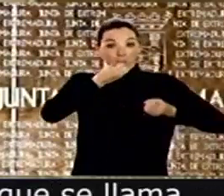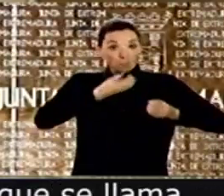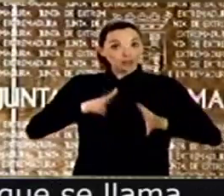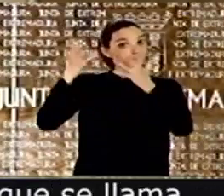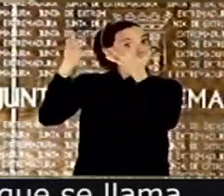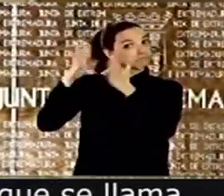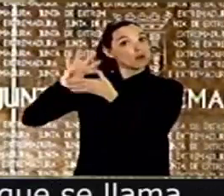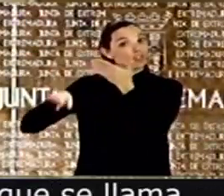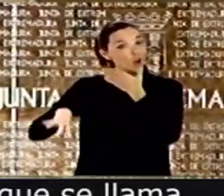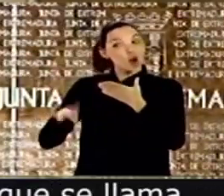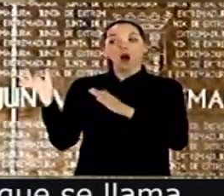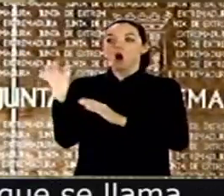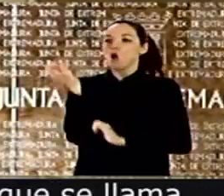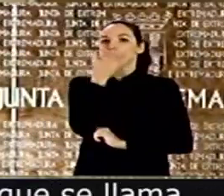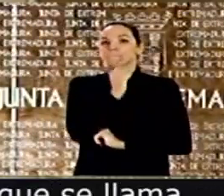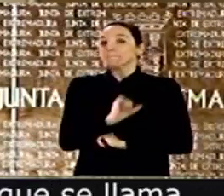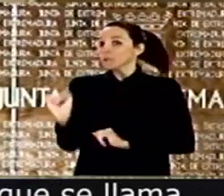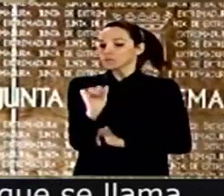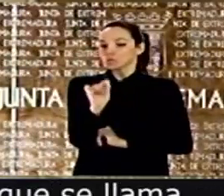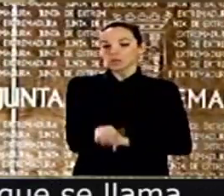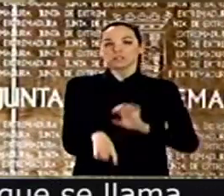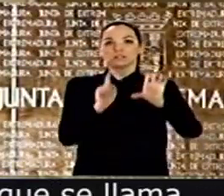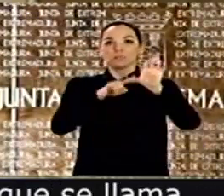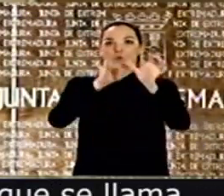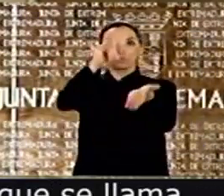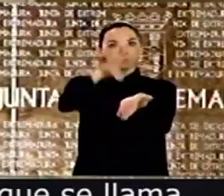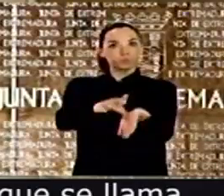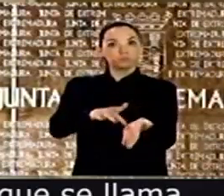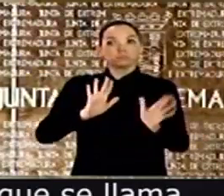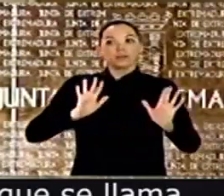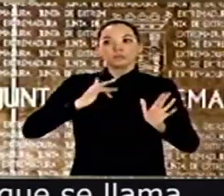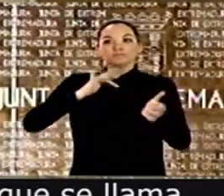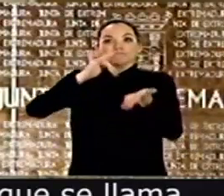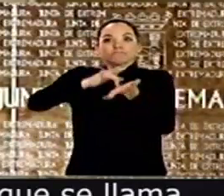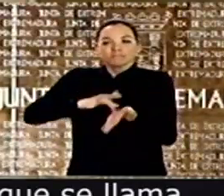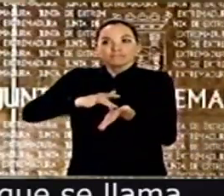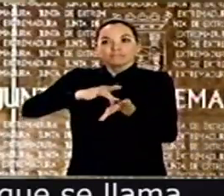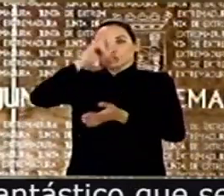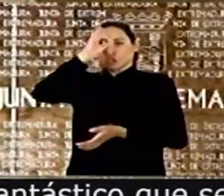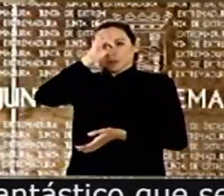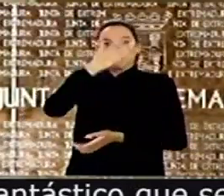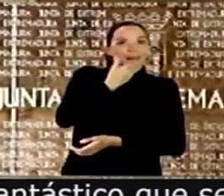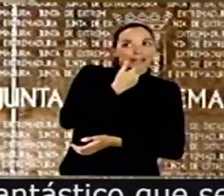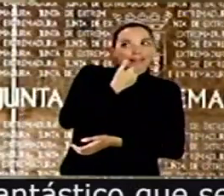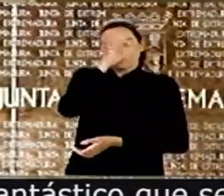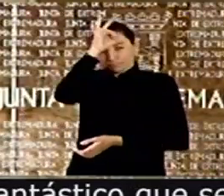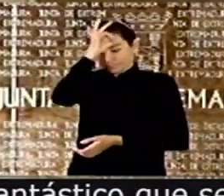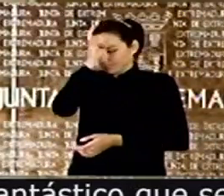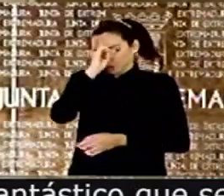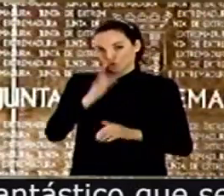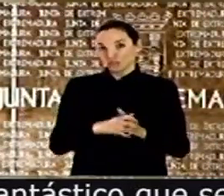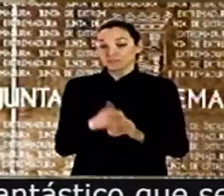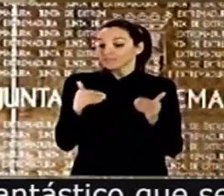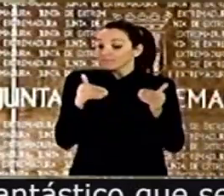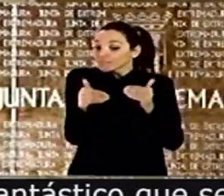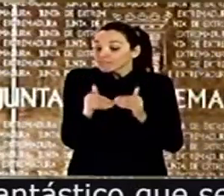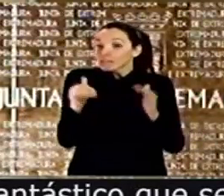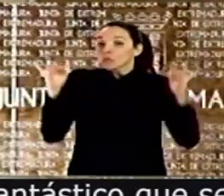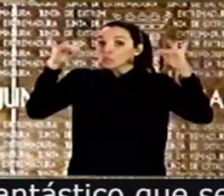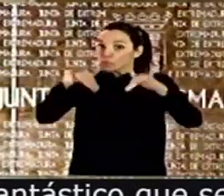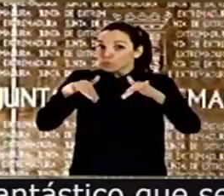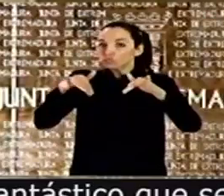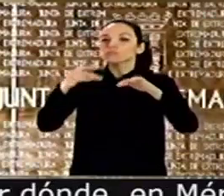sería fantástico que se hiciera en Extremadura y ni siquiera en este momento me atrevo a poner dónde, si en Mérida o dónde. Pero cuando eso ocurra, pues se lo